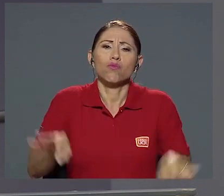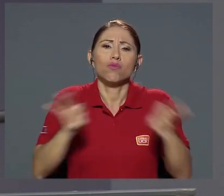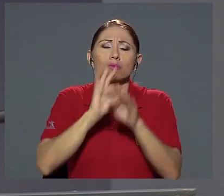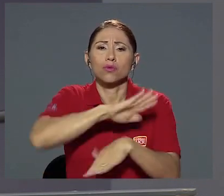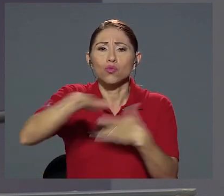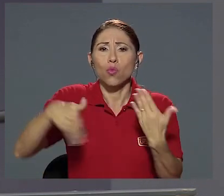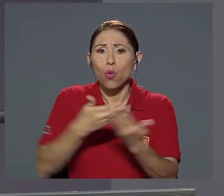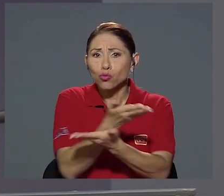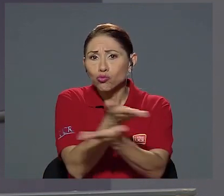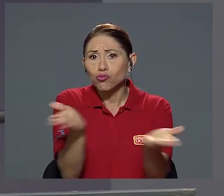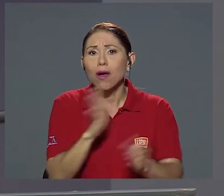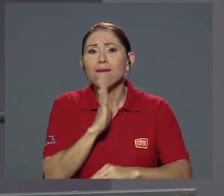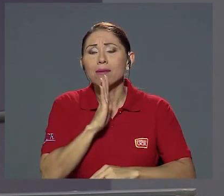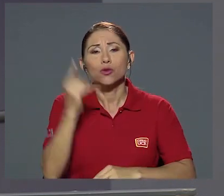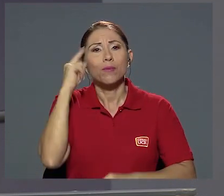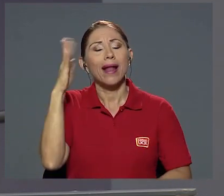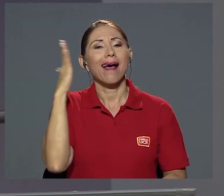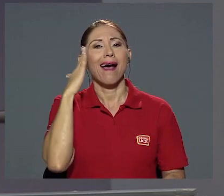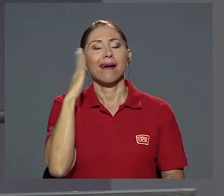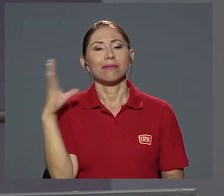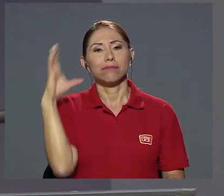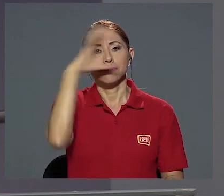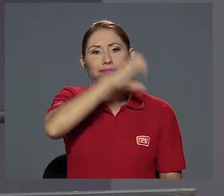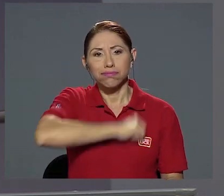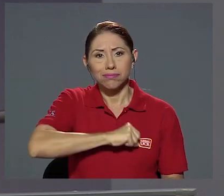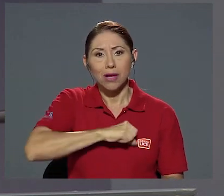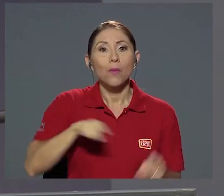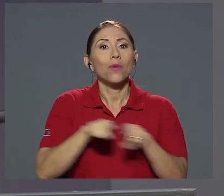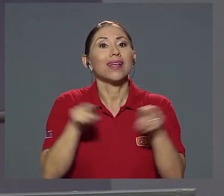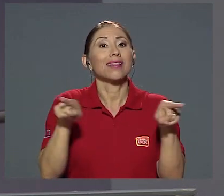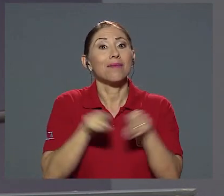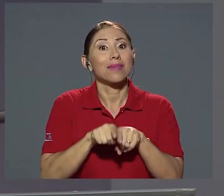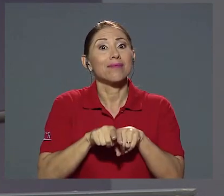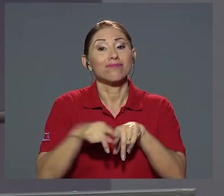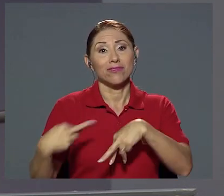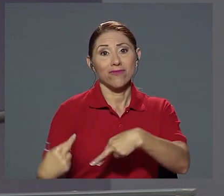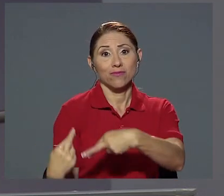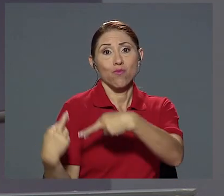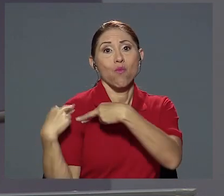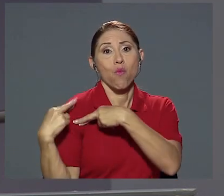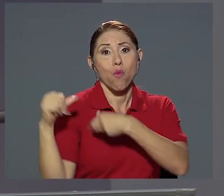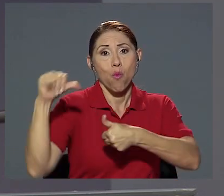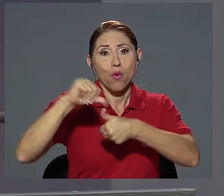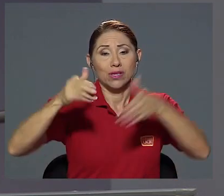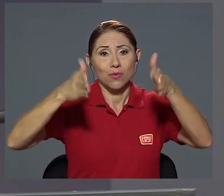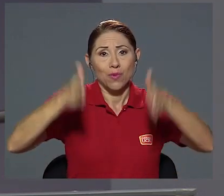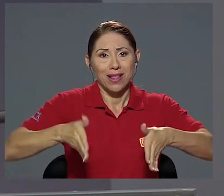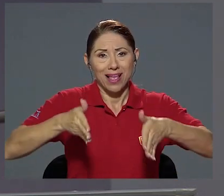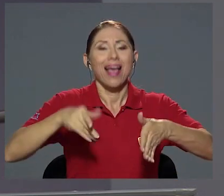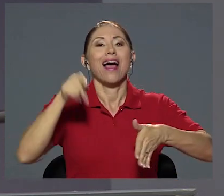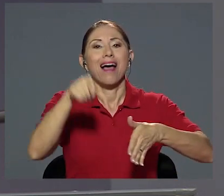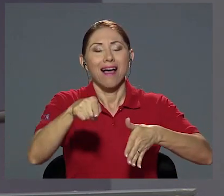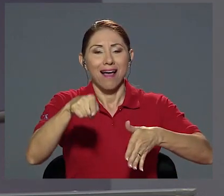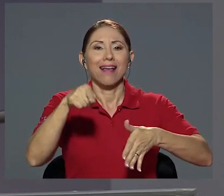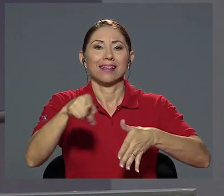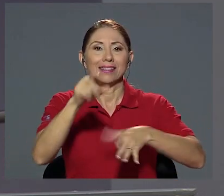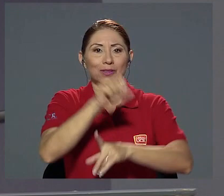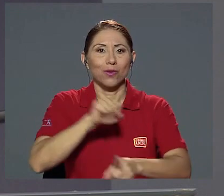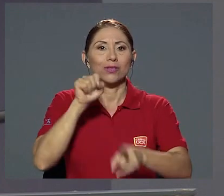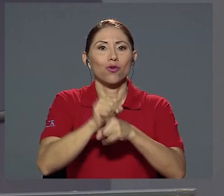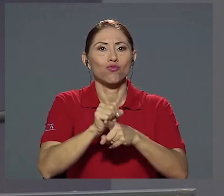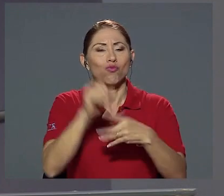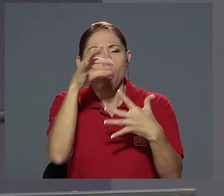importante que todos y todas hablemos del tema para tomar conciencia, porque también en las manos de los centroamericanos está la situación y